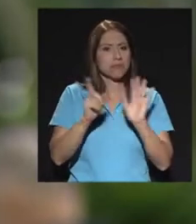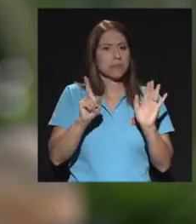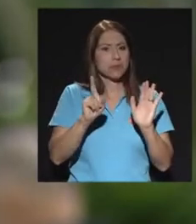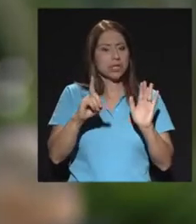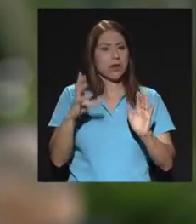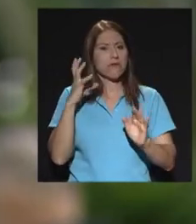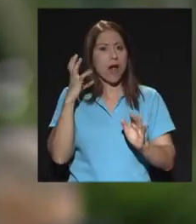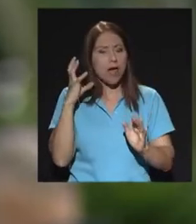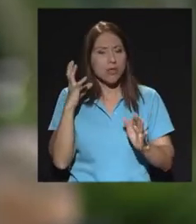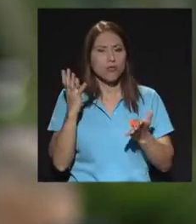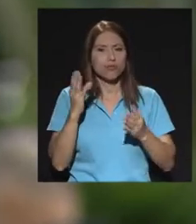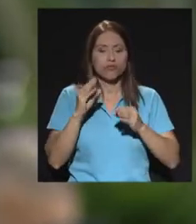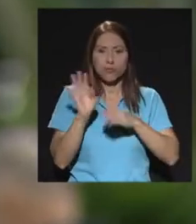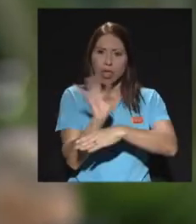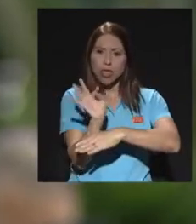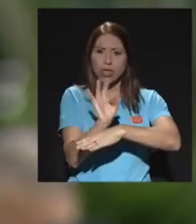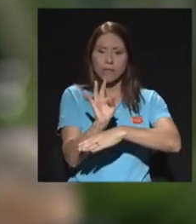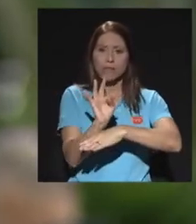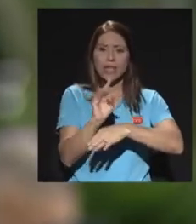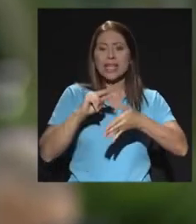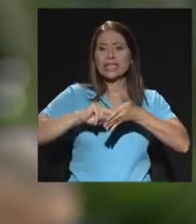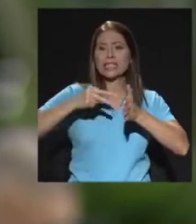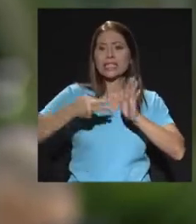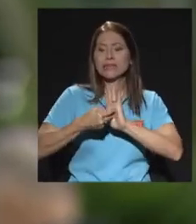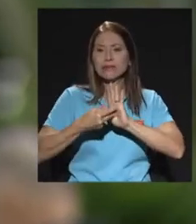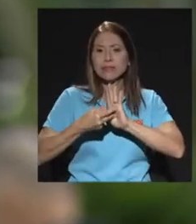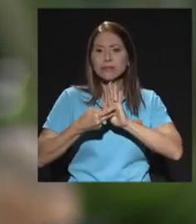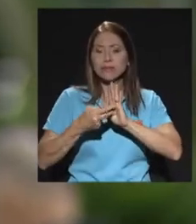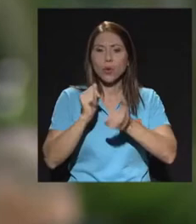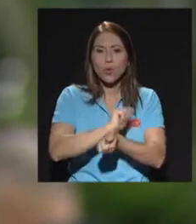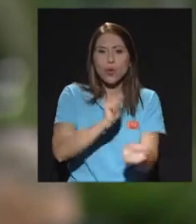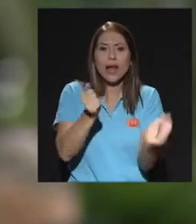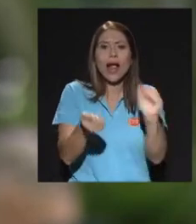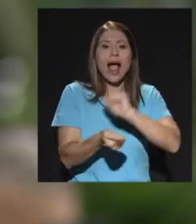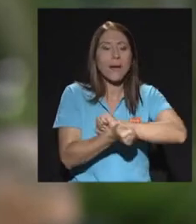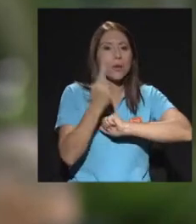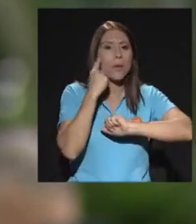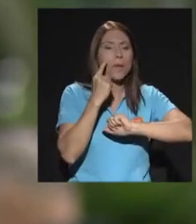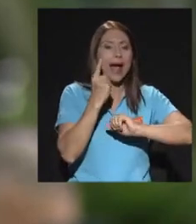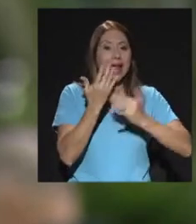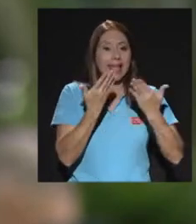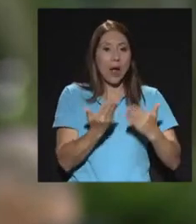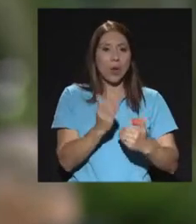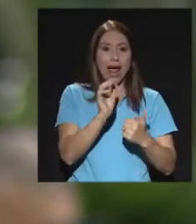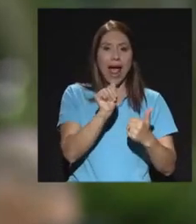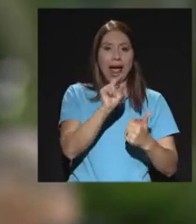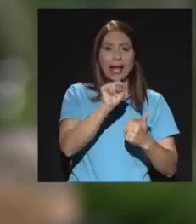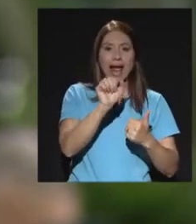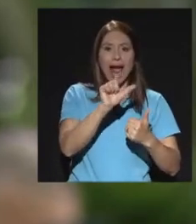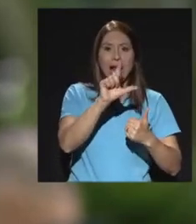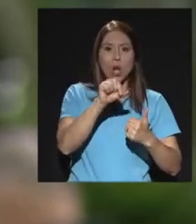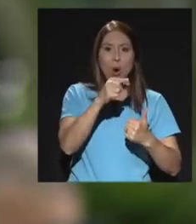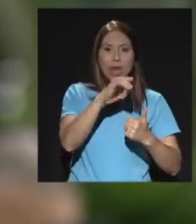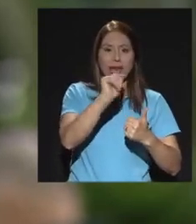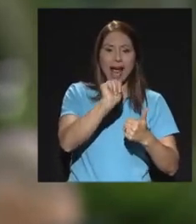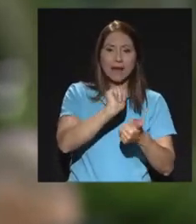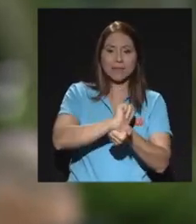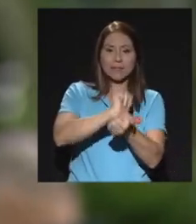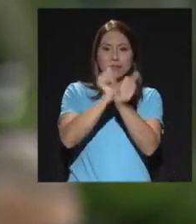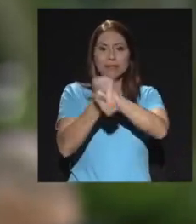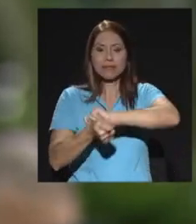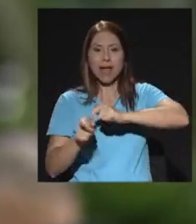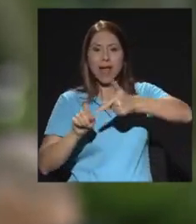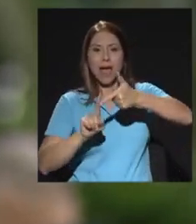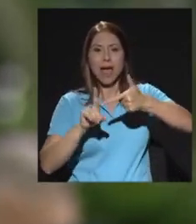que implique cualquier cambio en el traslado de la televisión analógica a digital. En Costa Rica, por ejemplo, en este